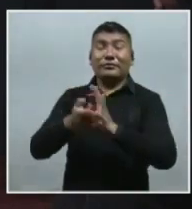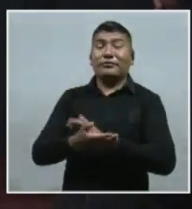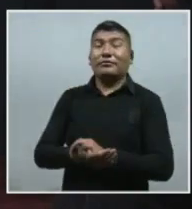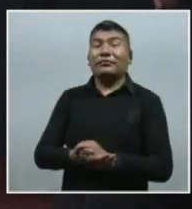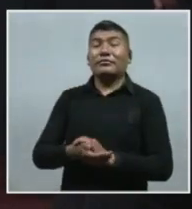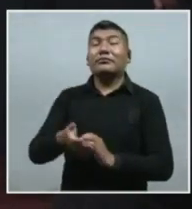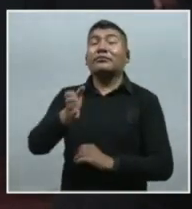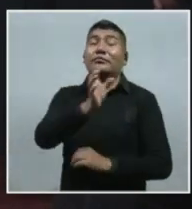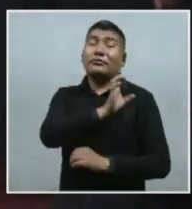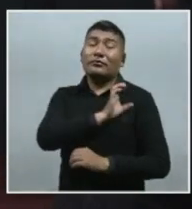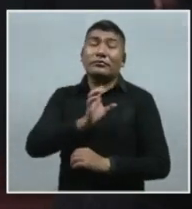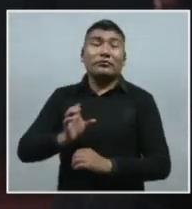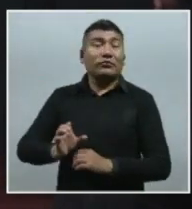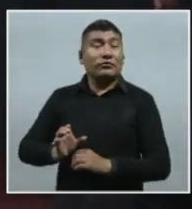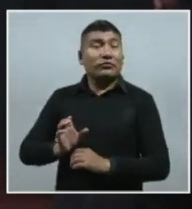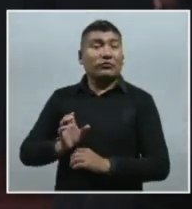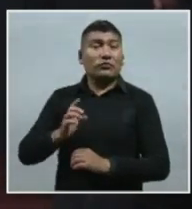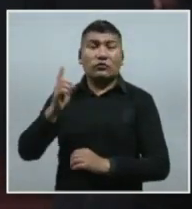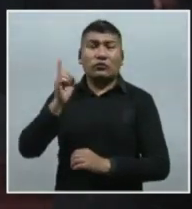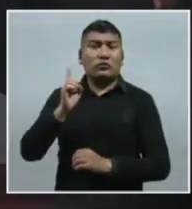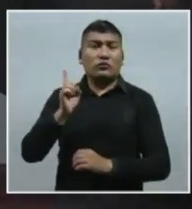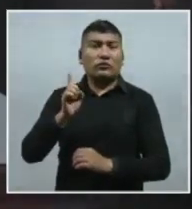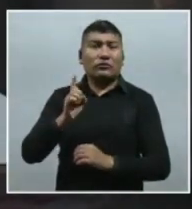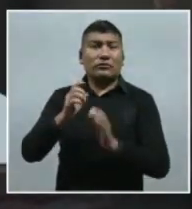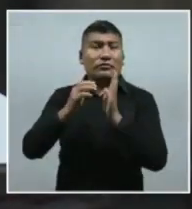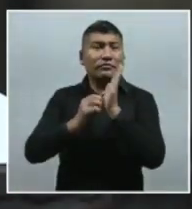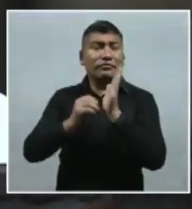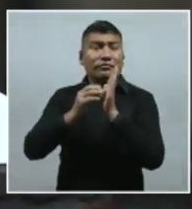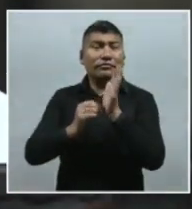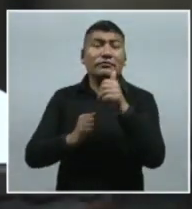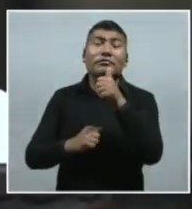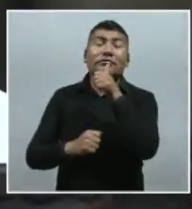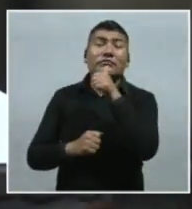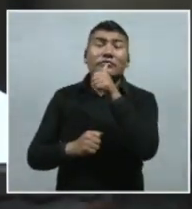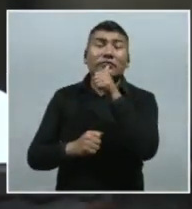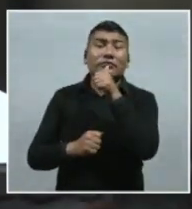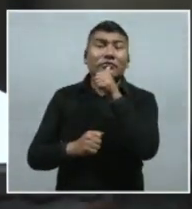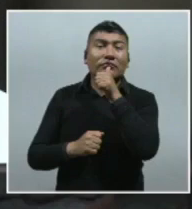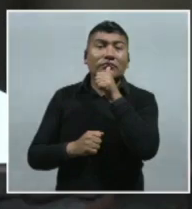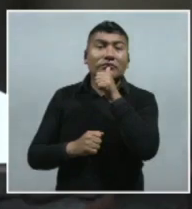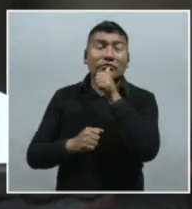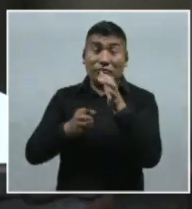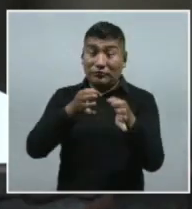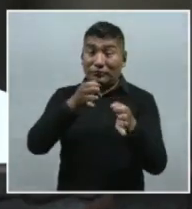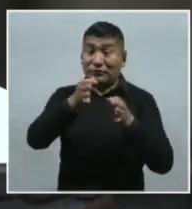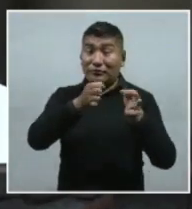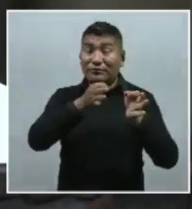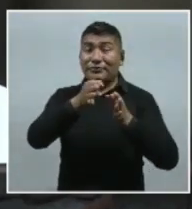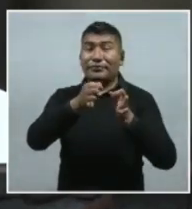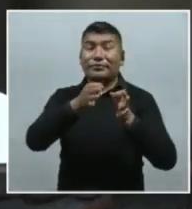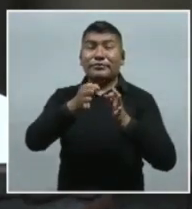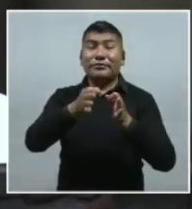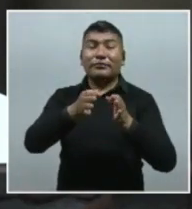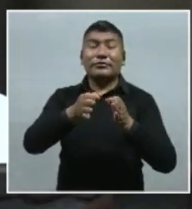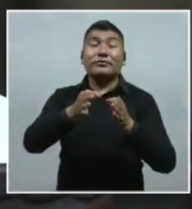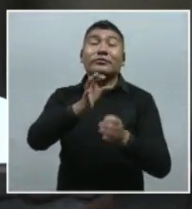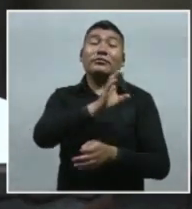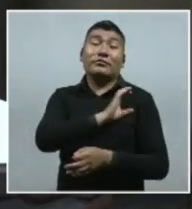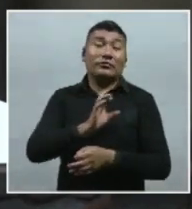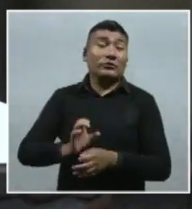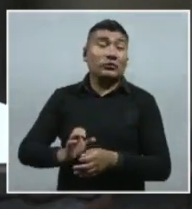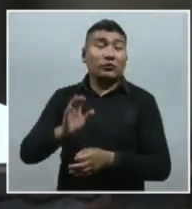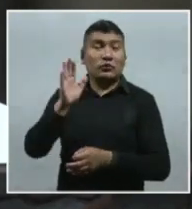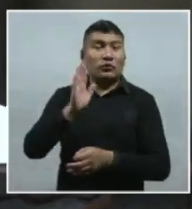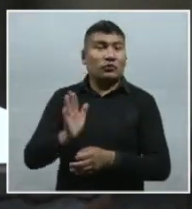Cristo nunca está sin agua se refería a que Cristo nunca